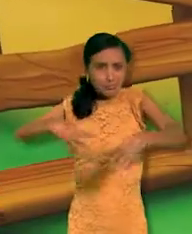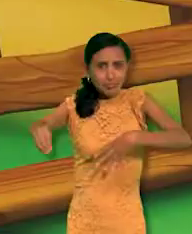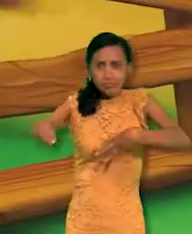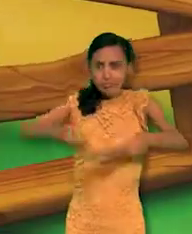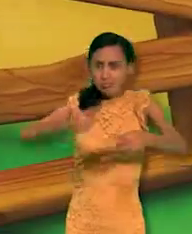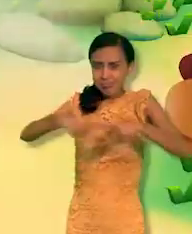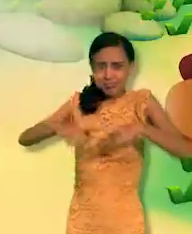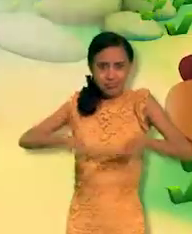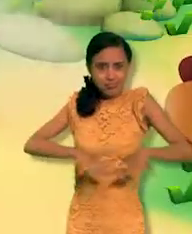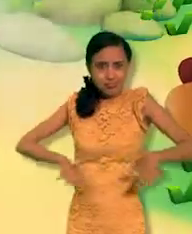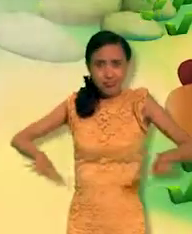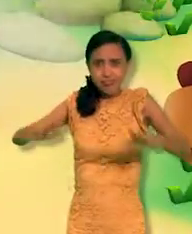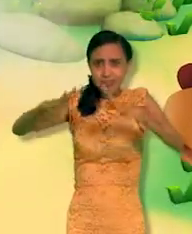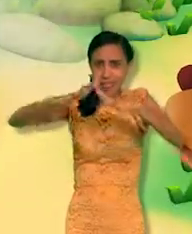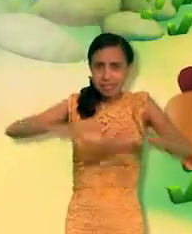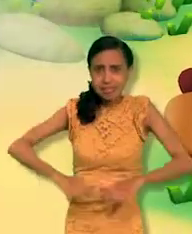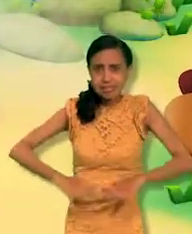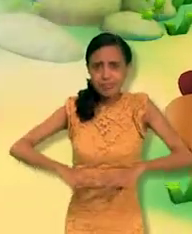¡Auxilio!